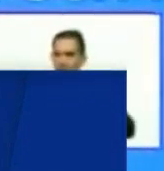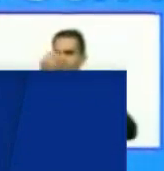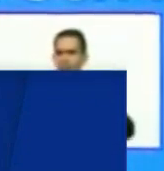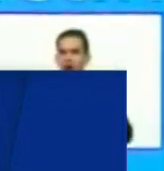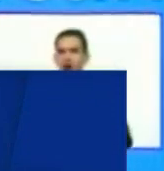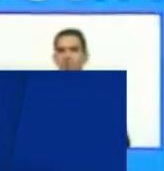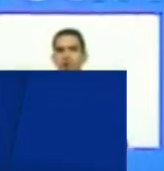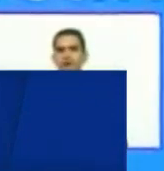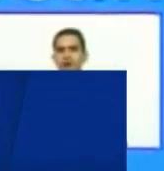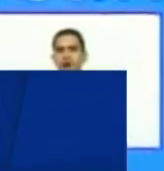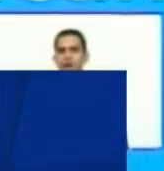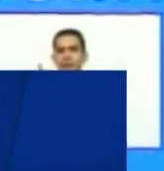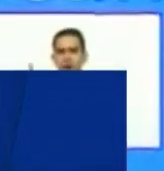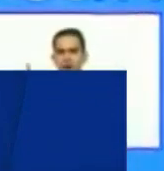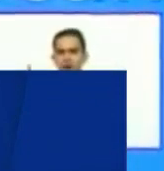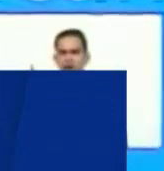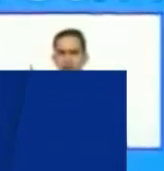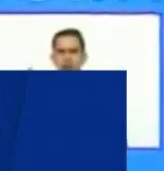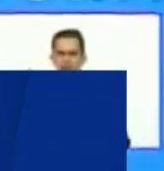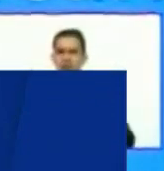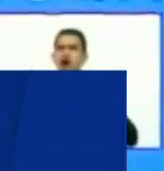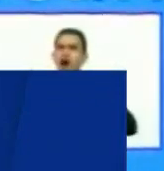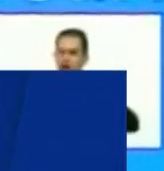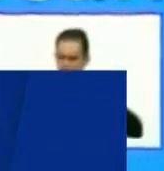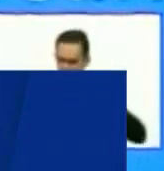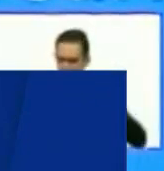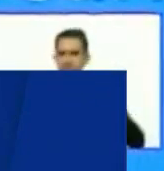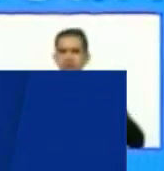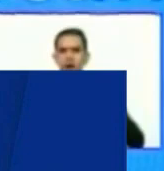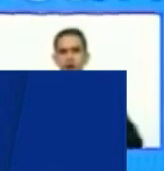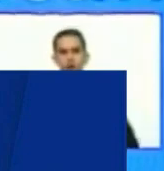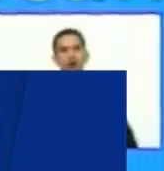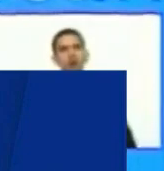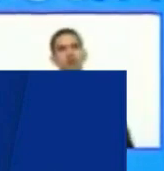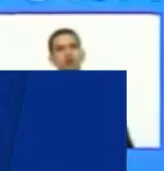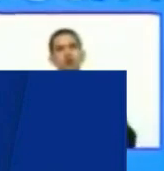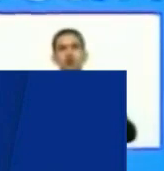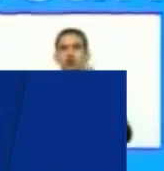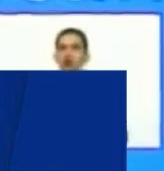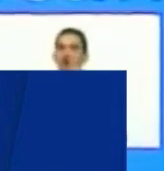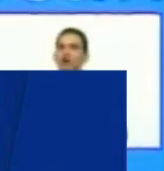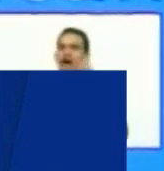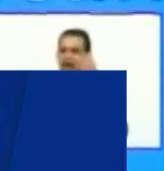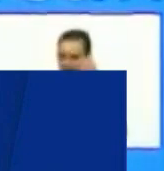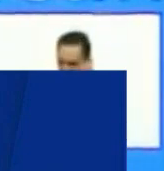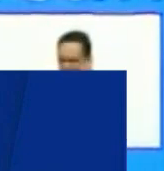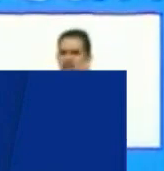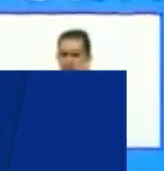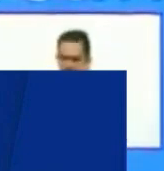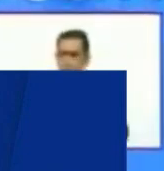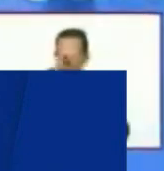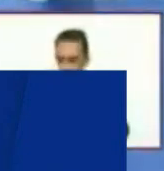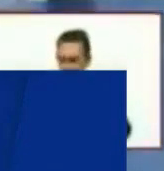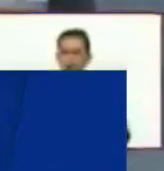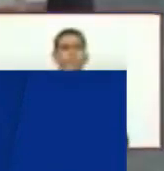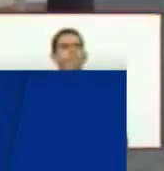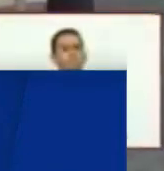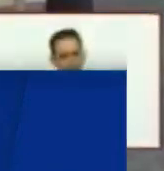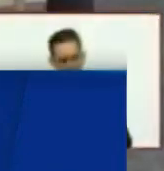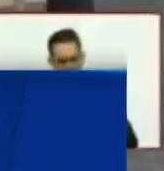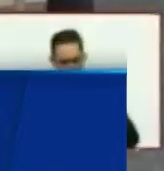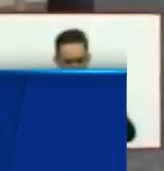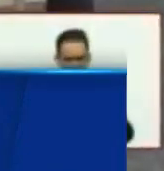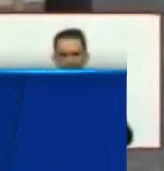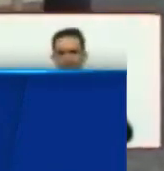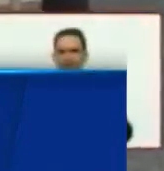reconocido el avance de nuestras políticas económicas, monetarias y la disciplina